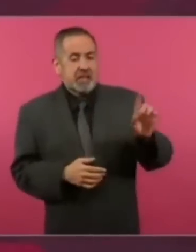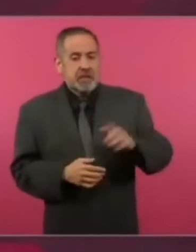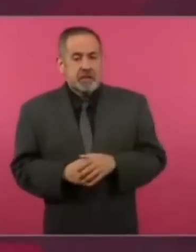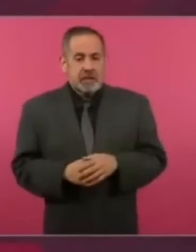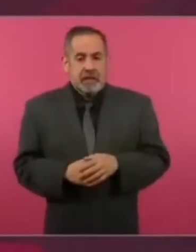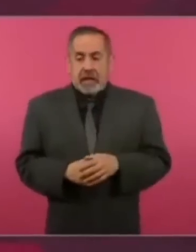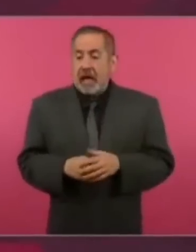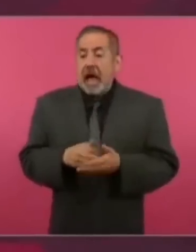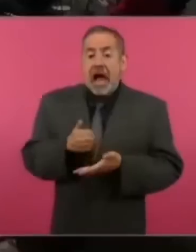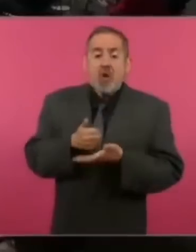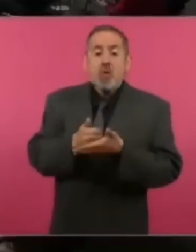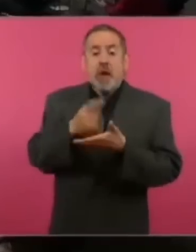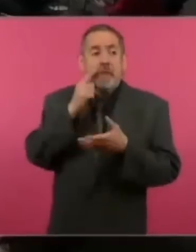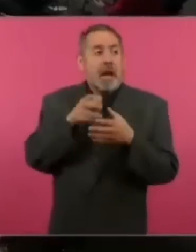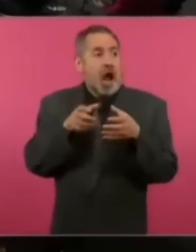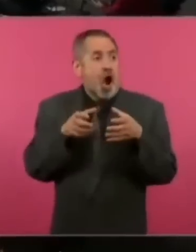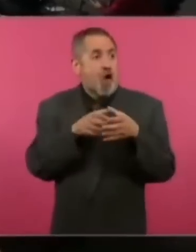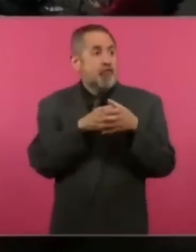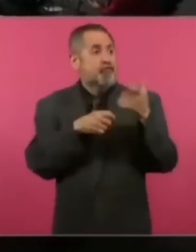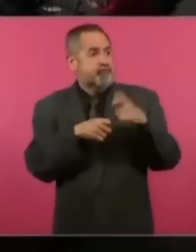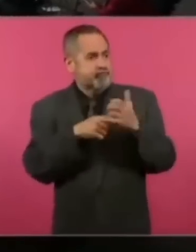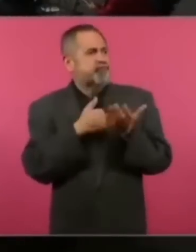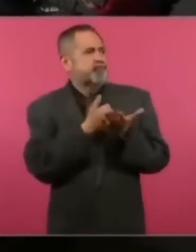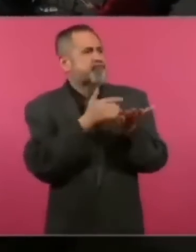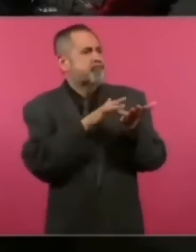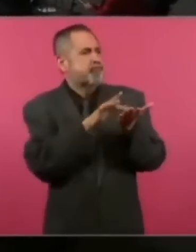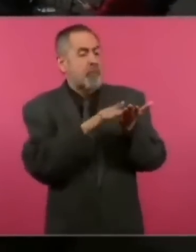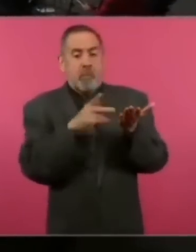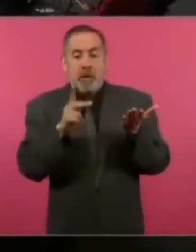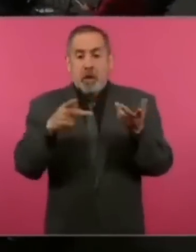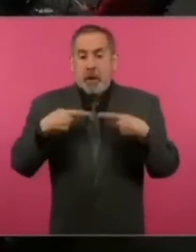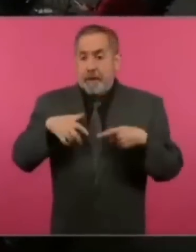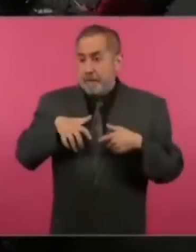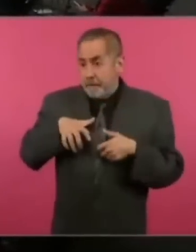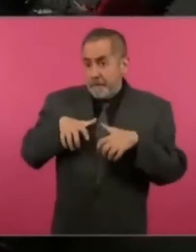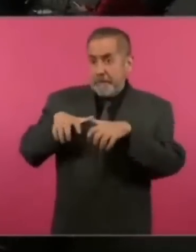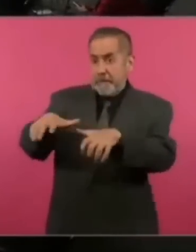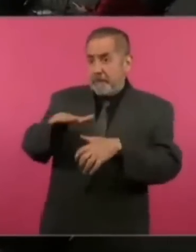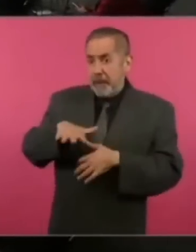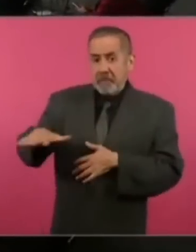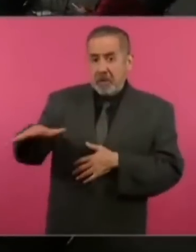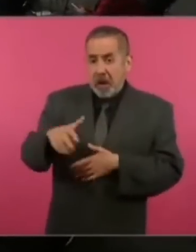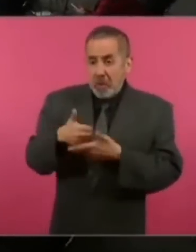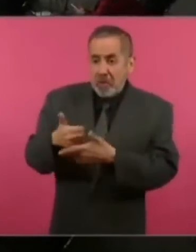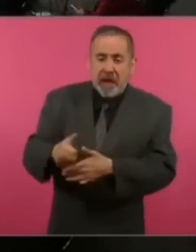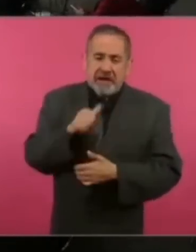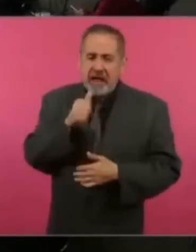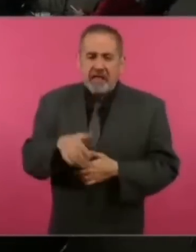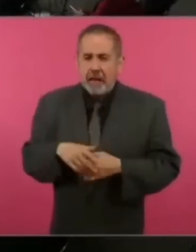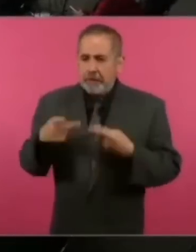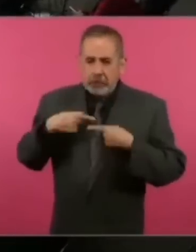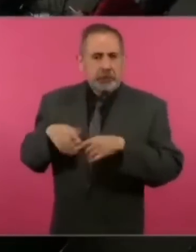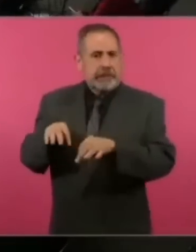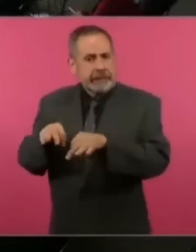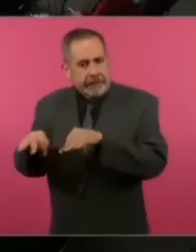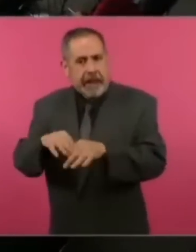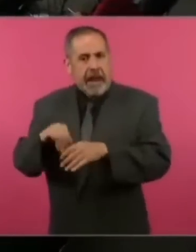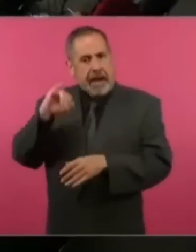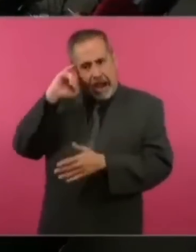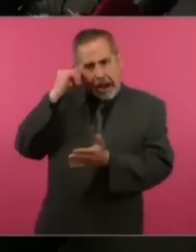el problema a los de arriba, pero no a los de abajo, no a los trabajadores, no a los